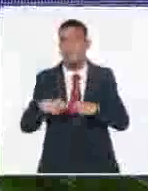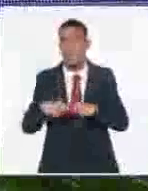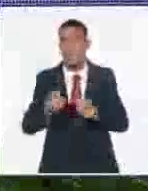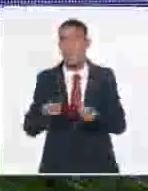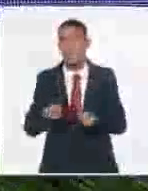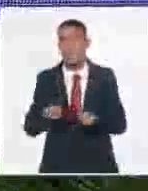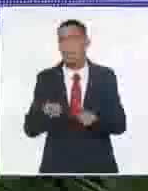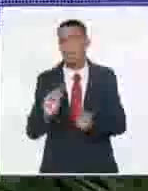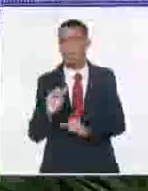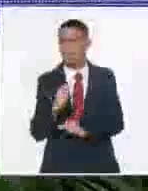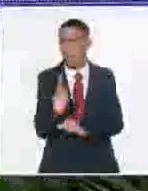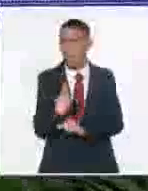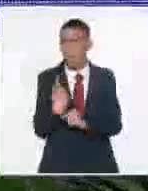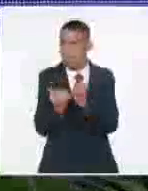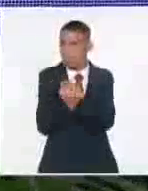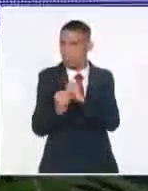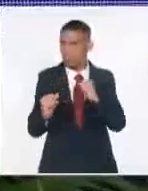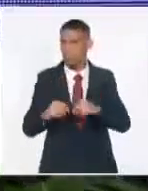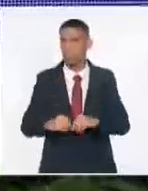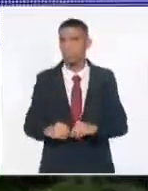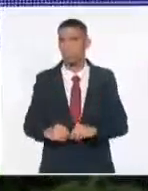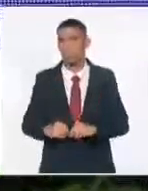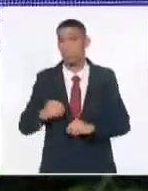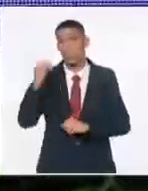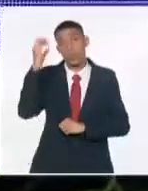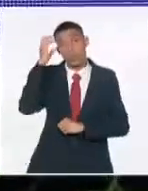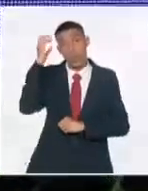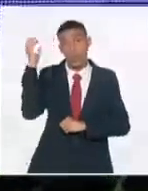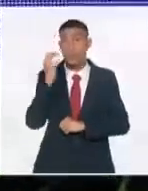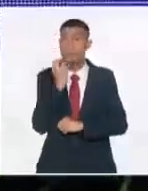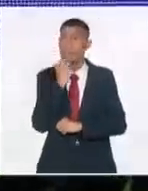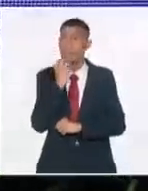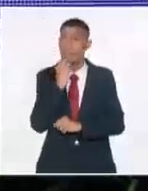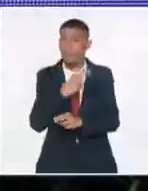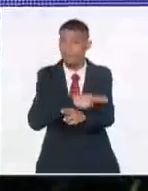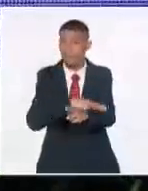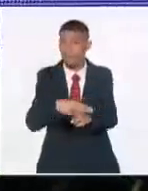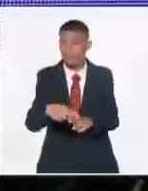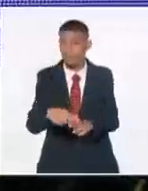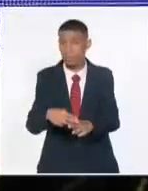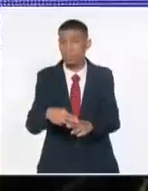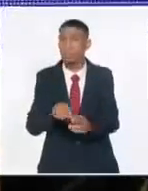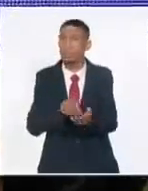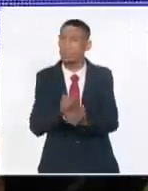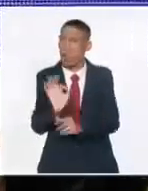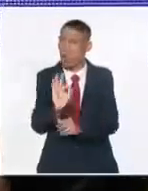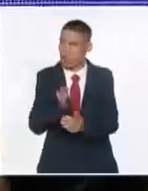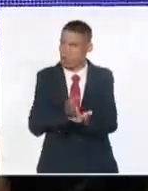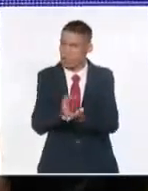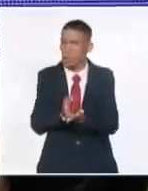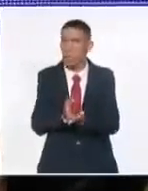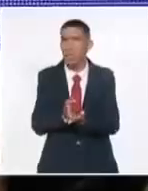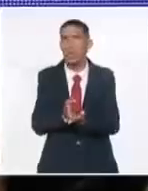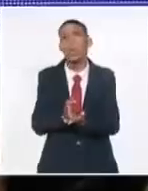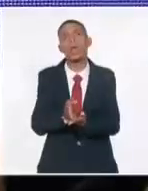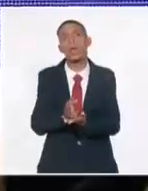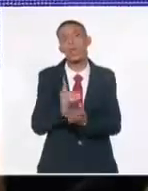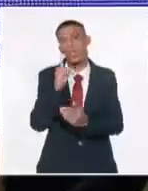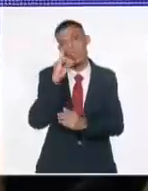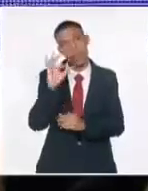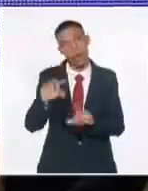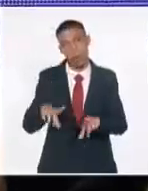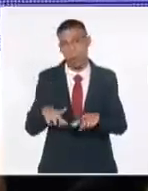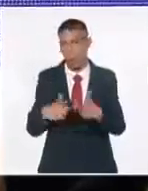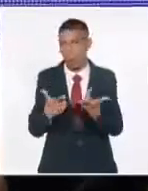explicar. El gobierno de Israel, histórica y actualmente, incumple sus